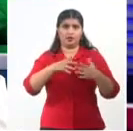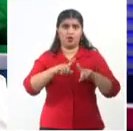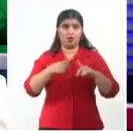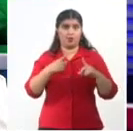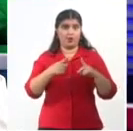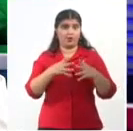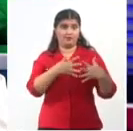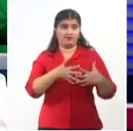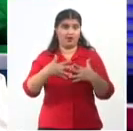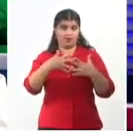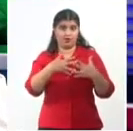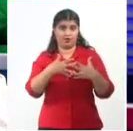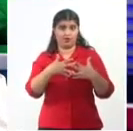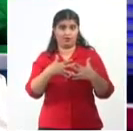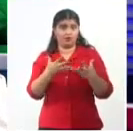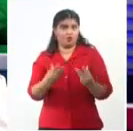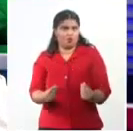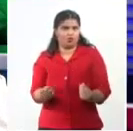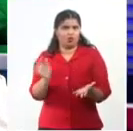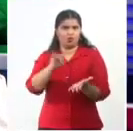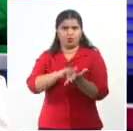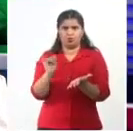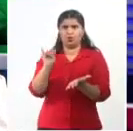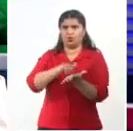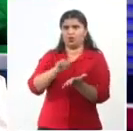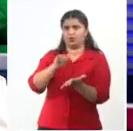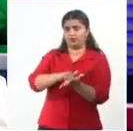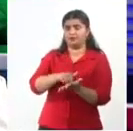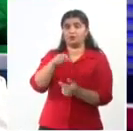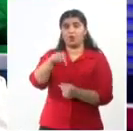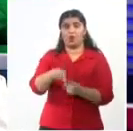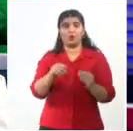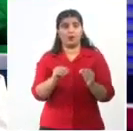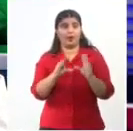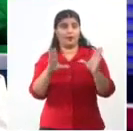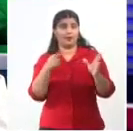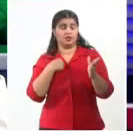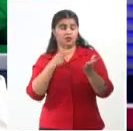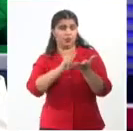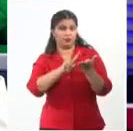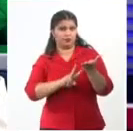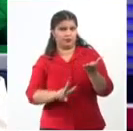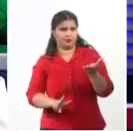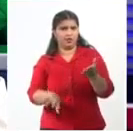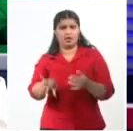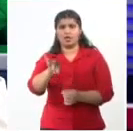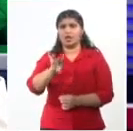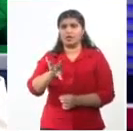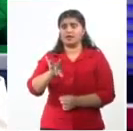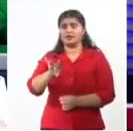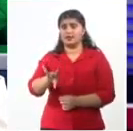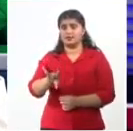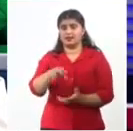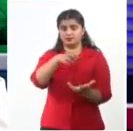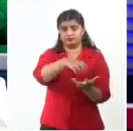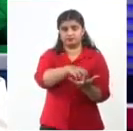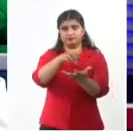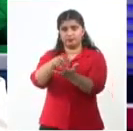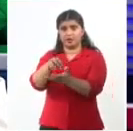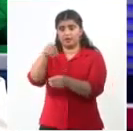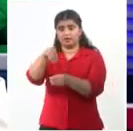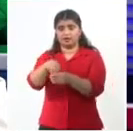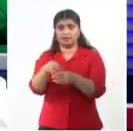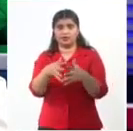leía que 15 pacientes, o sea, en 15 estados de los Estados Unidos de Norteamérica se